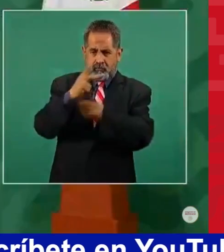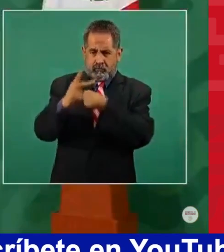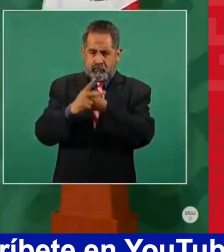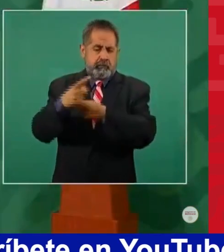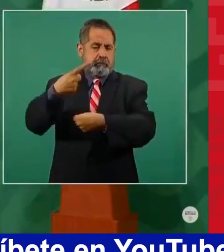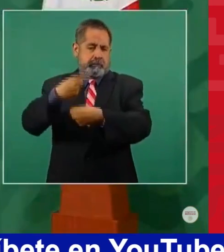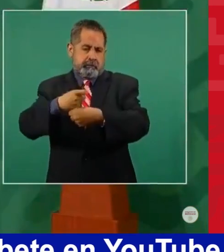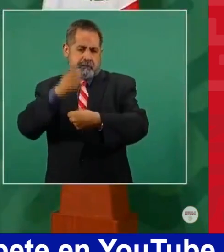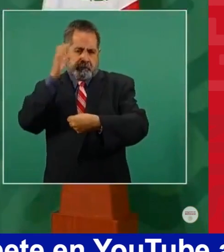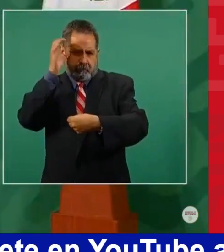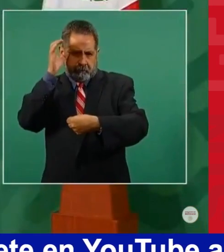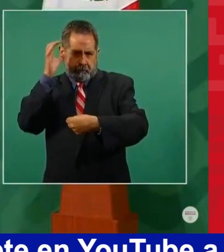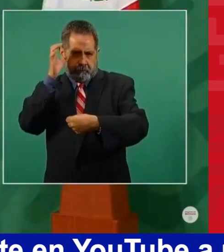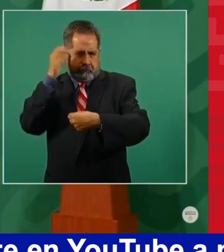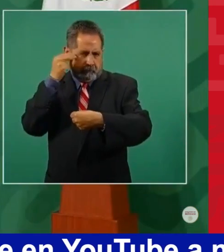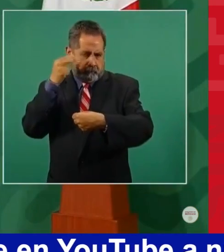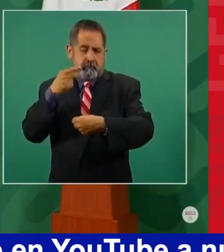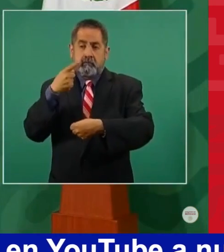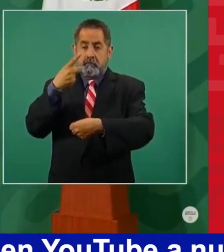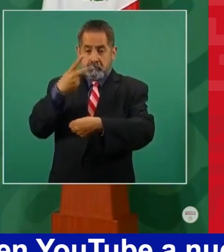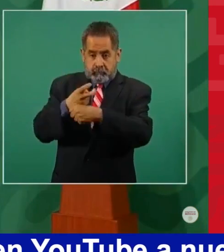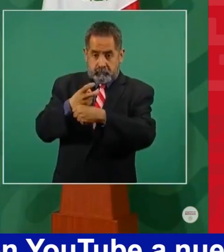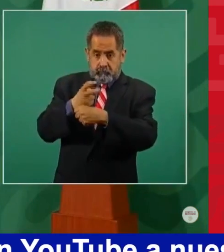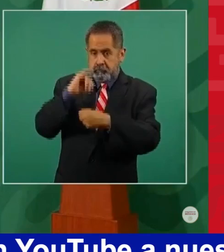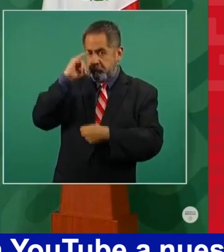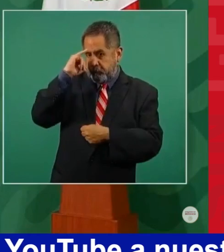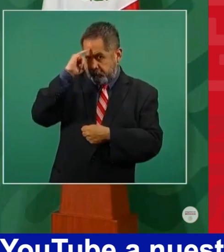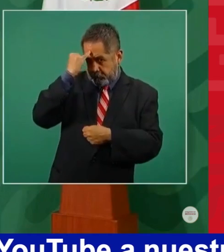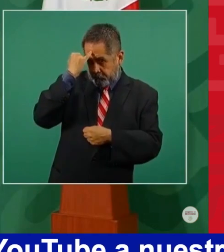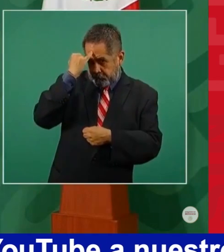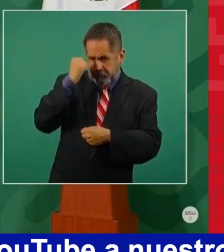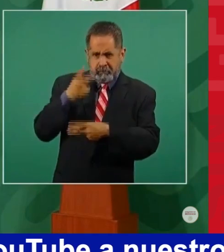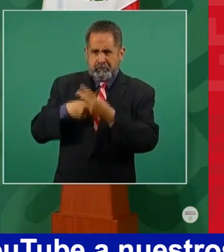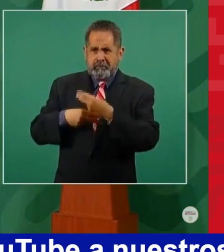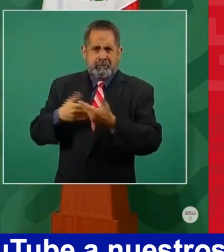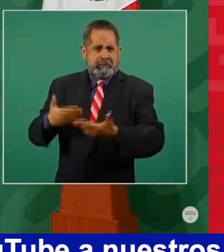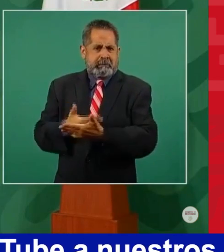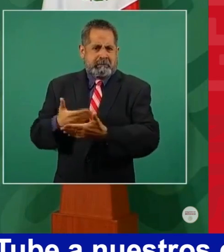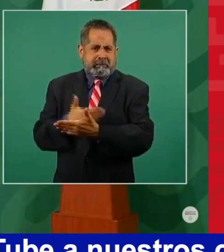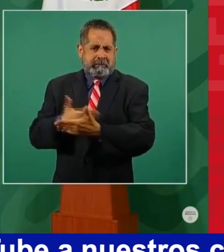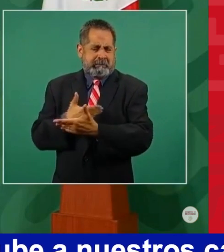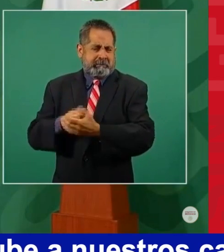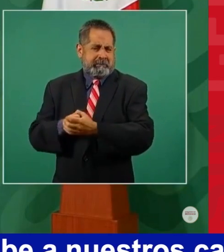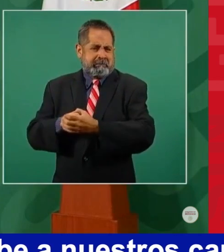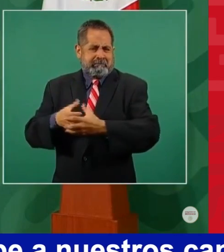China. Y sus tasas de crecimiento poblacional